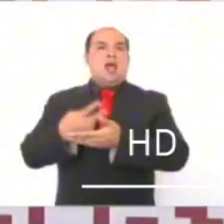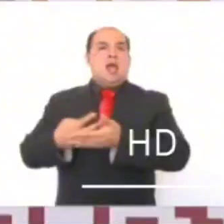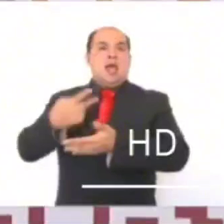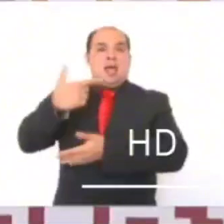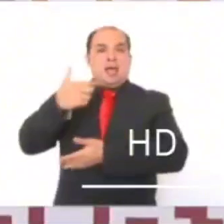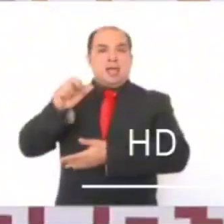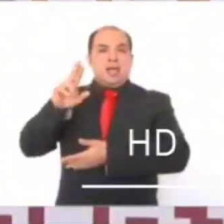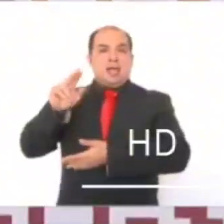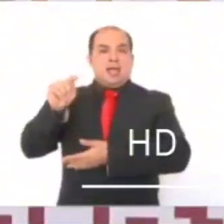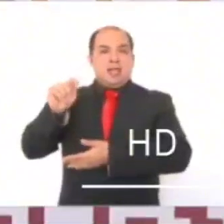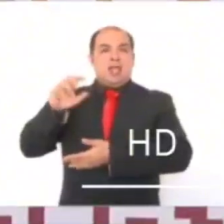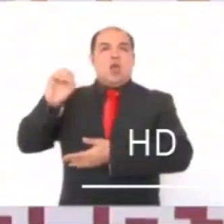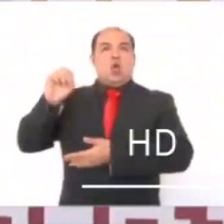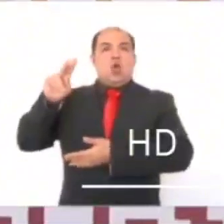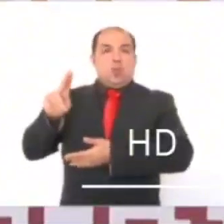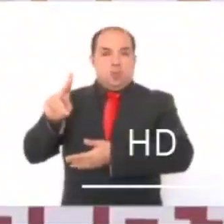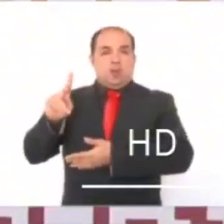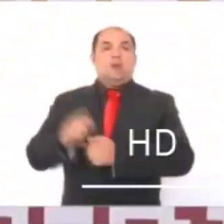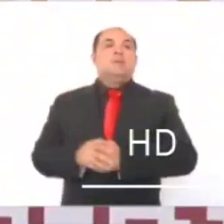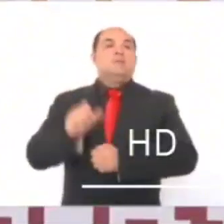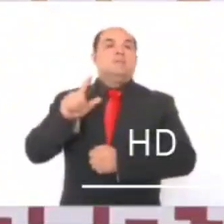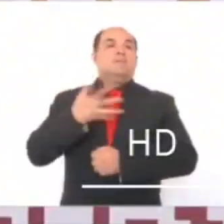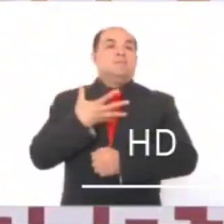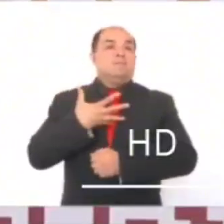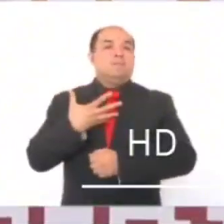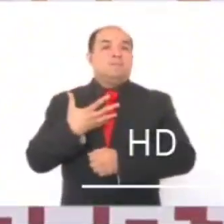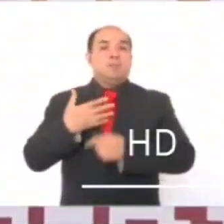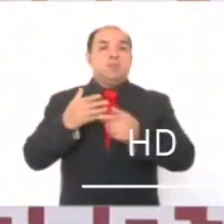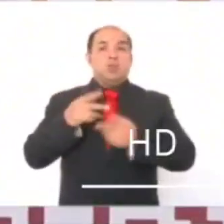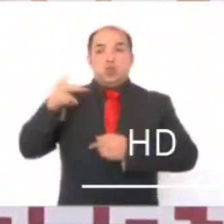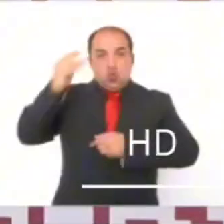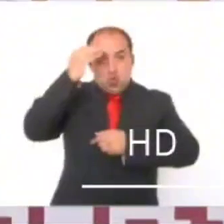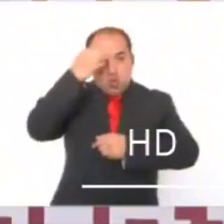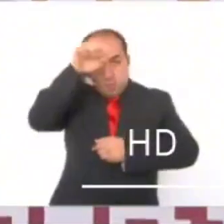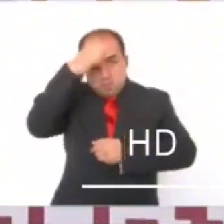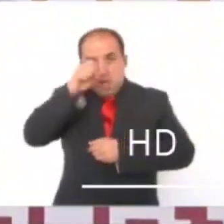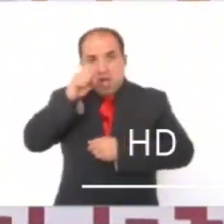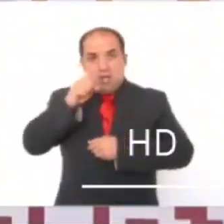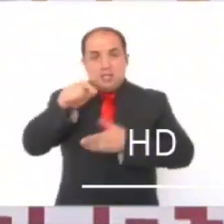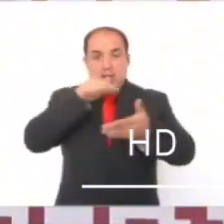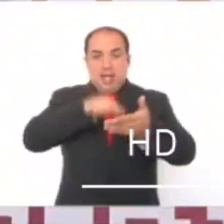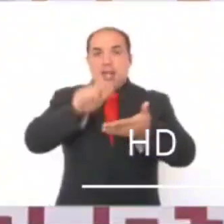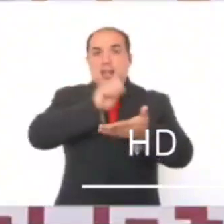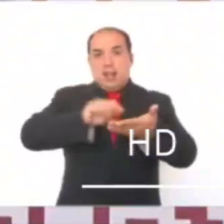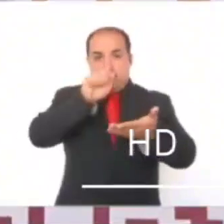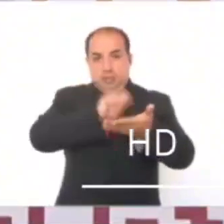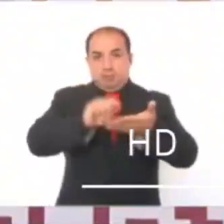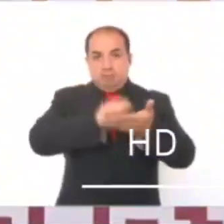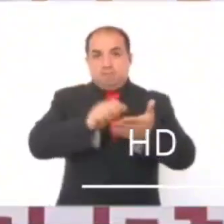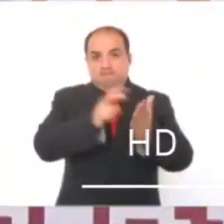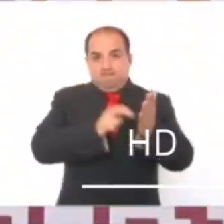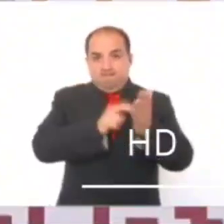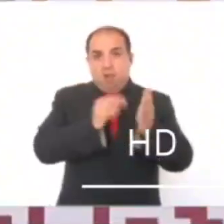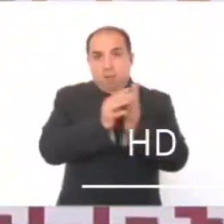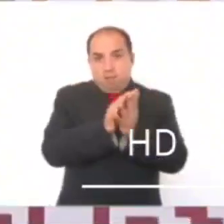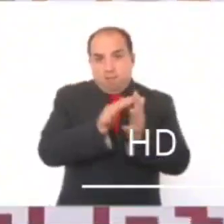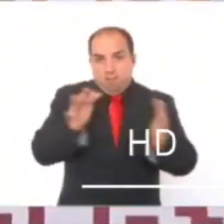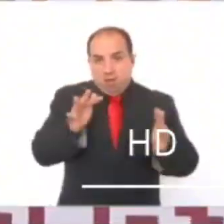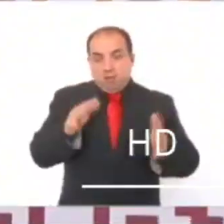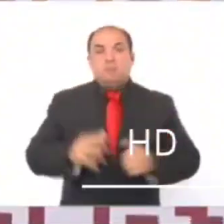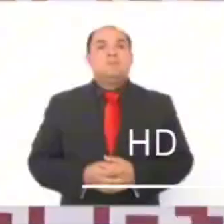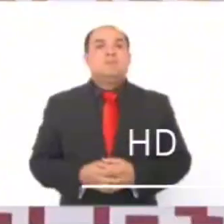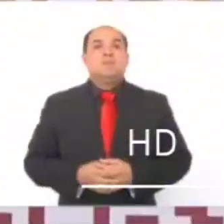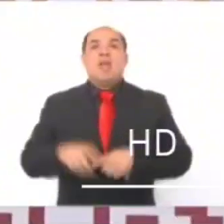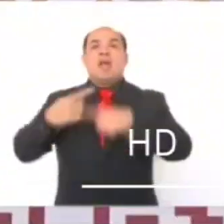Carmen Sánchez, porque ampliaron con sus conocimientos y con sus perspectivas estas reformas. Y pues a